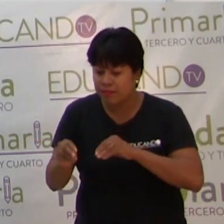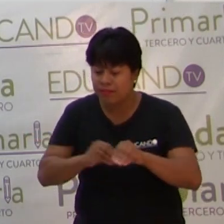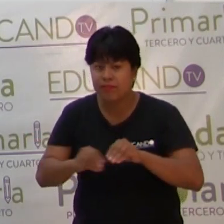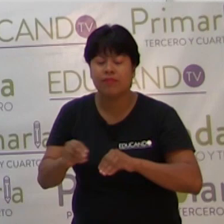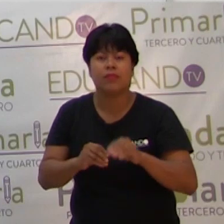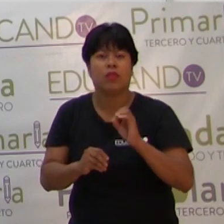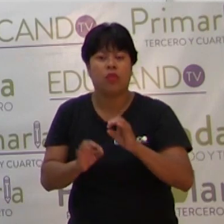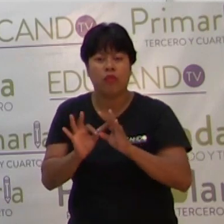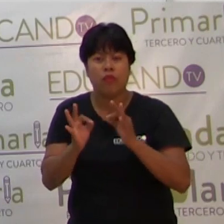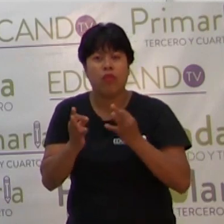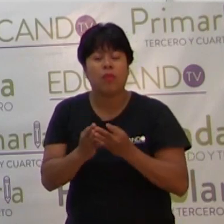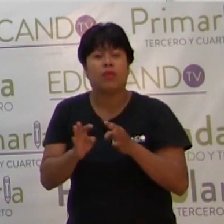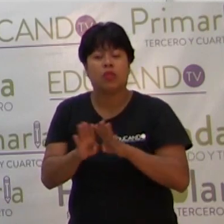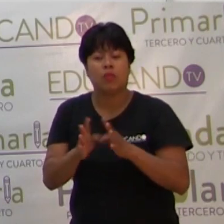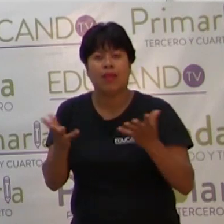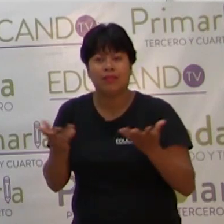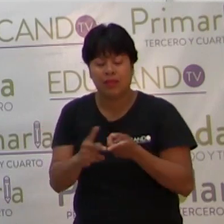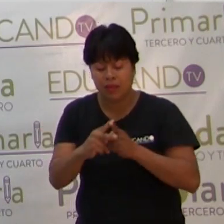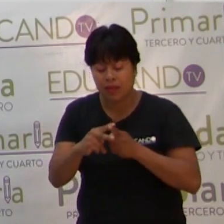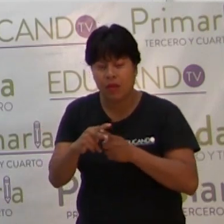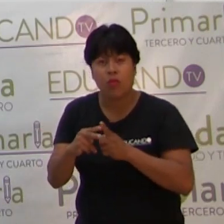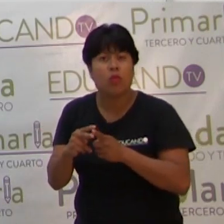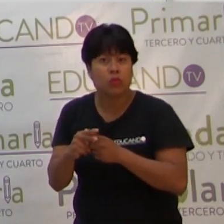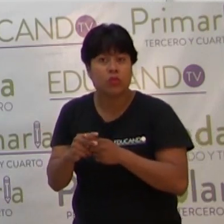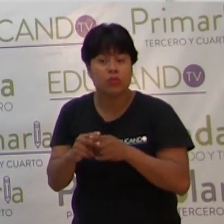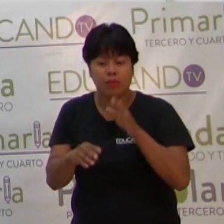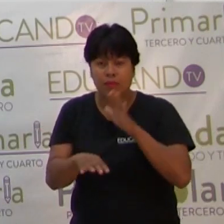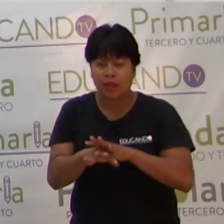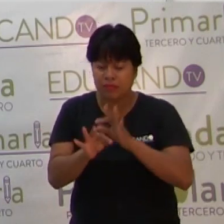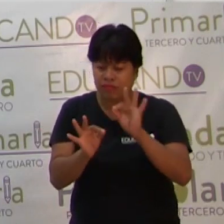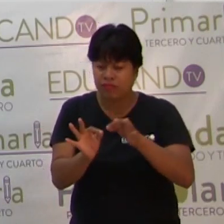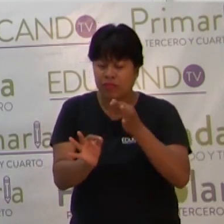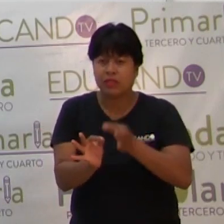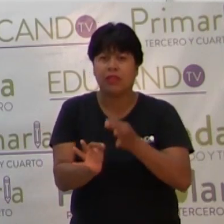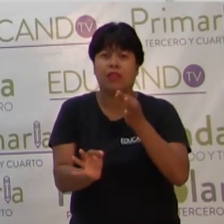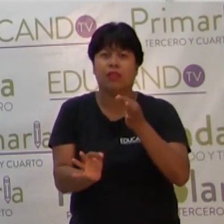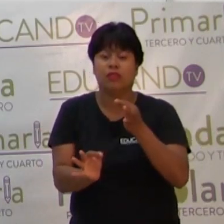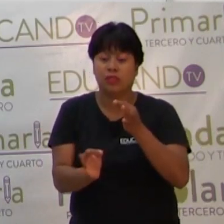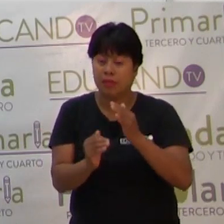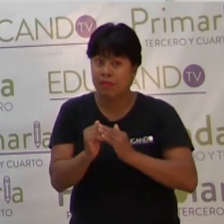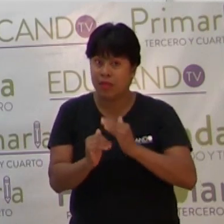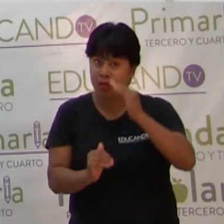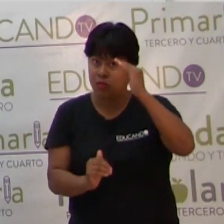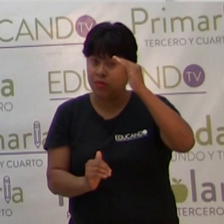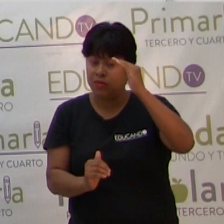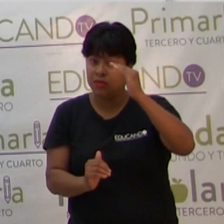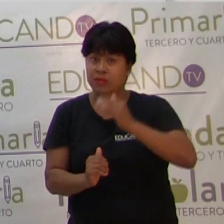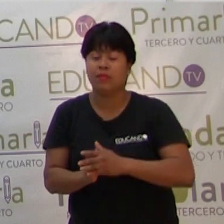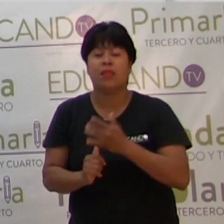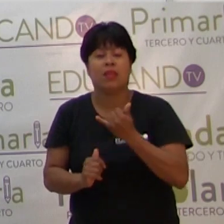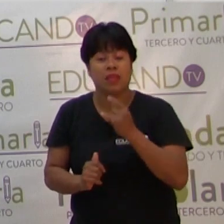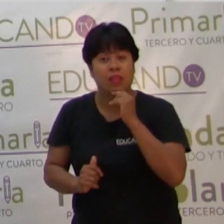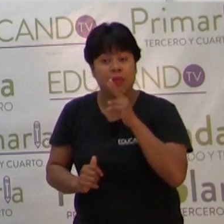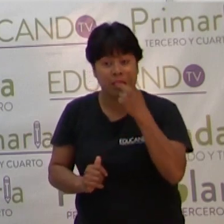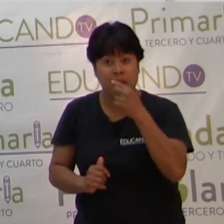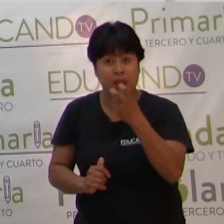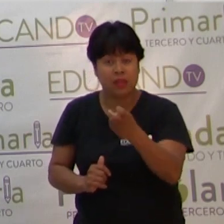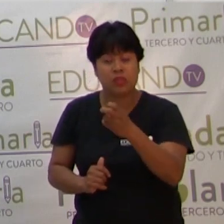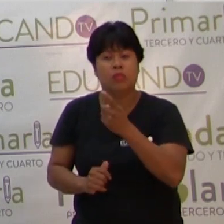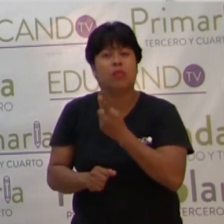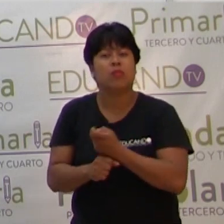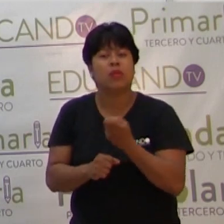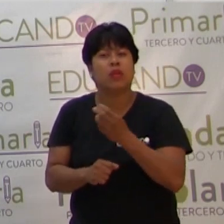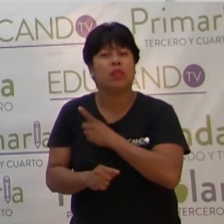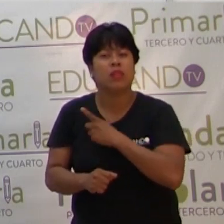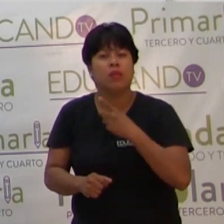o formas de hacer cálculos cada vez más precisos, mayores también, y para ello lo primero que